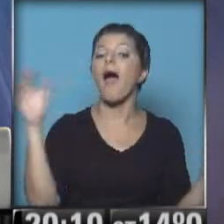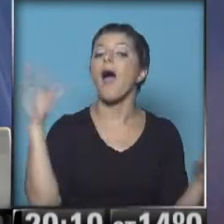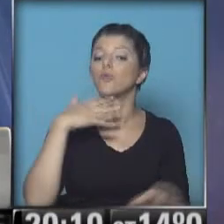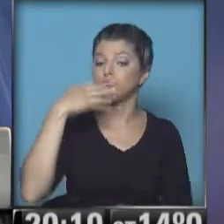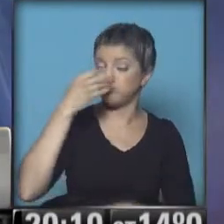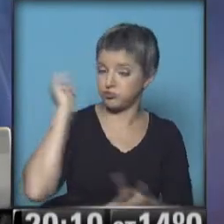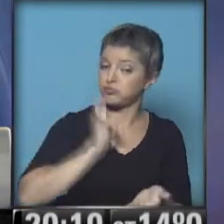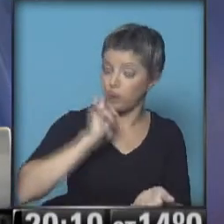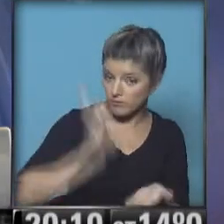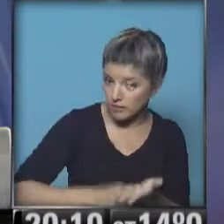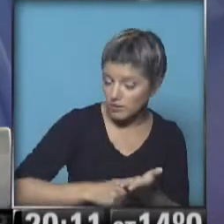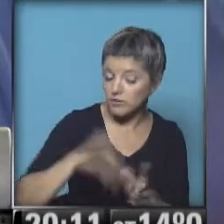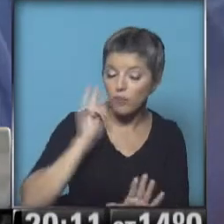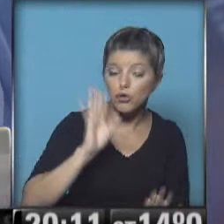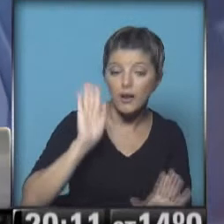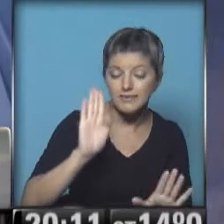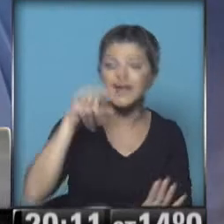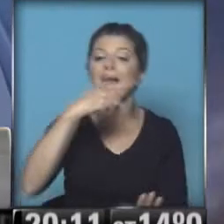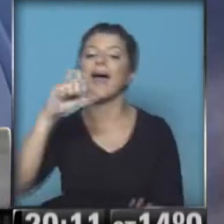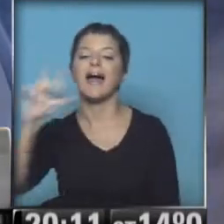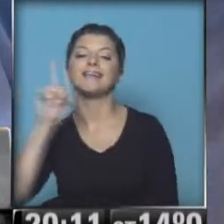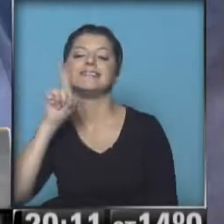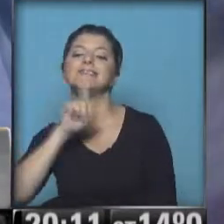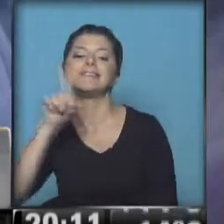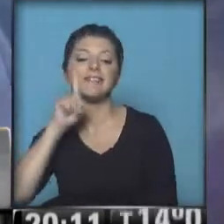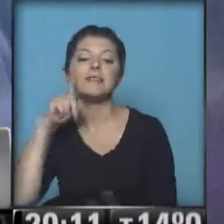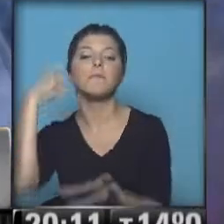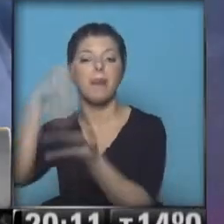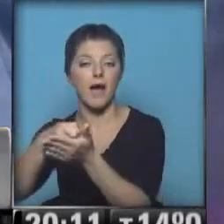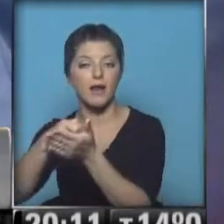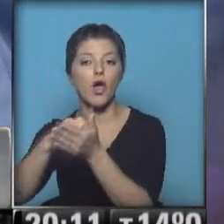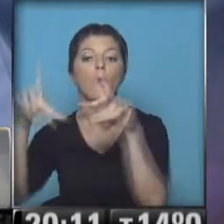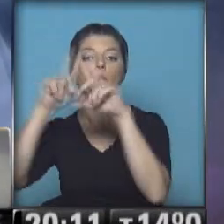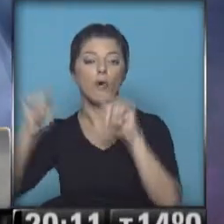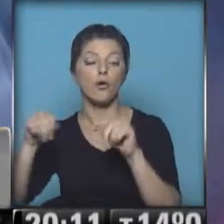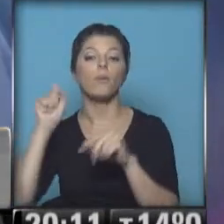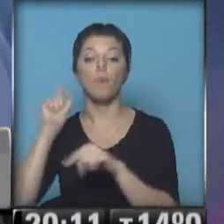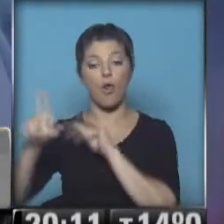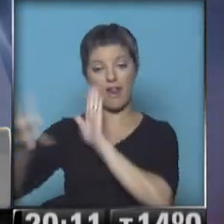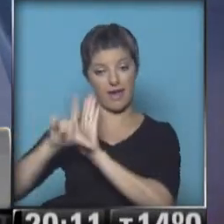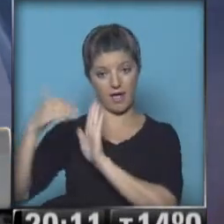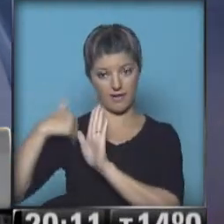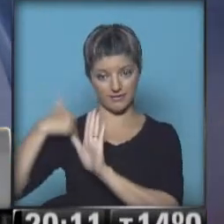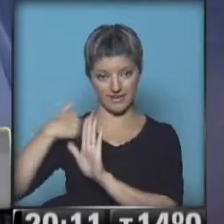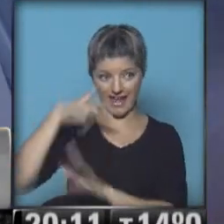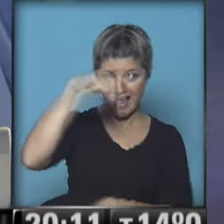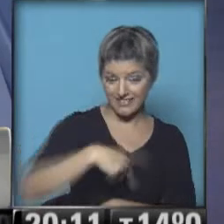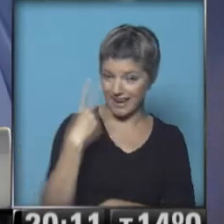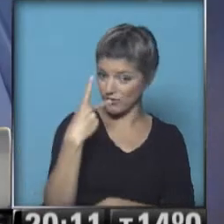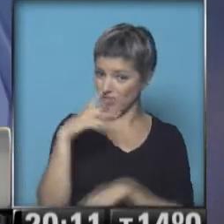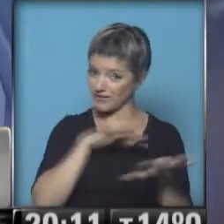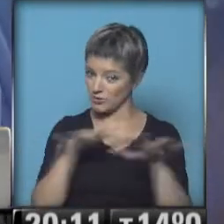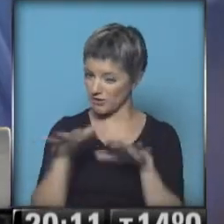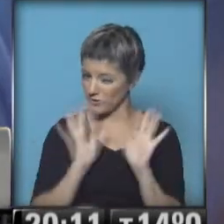a pagar los bonos con legislación argentina en la segunda vez que lo hace es esto quizás